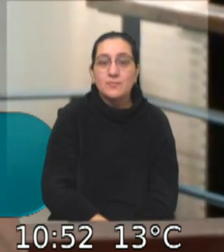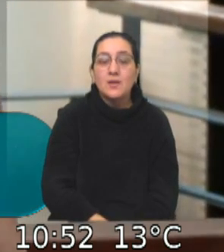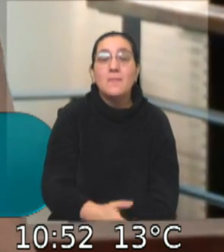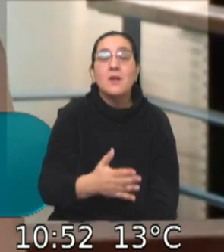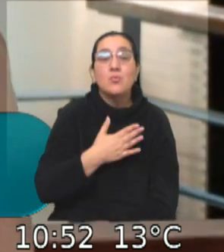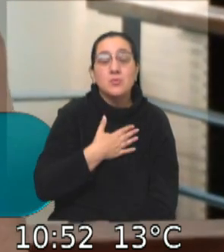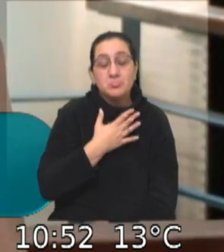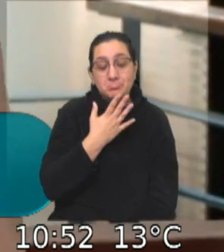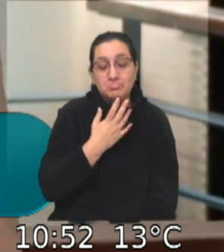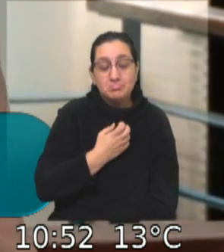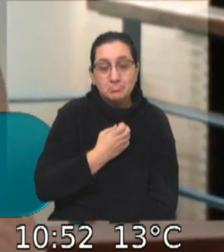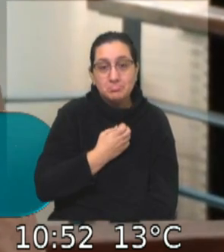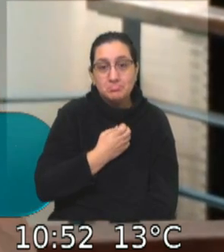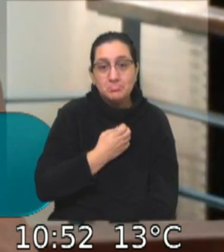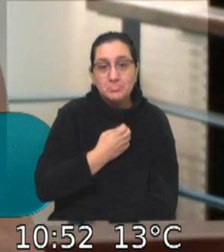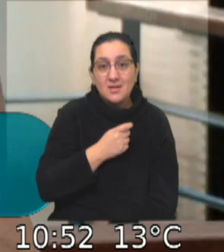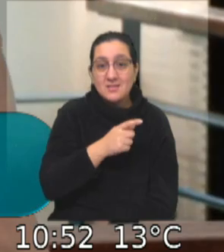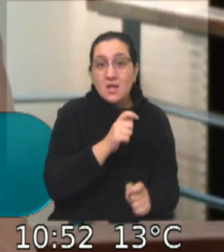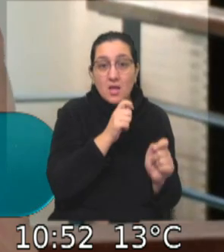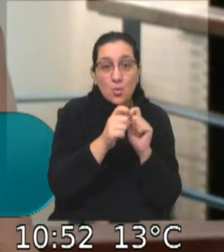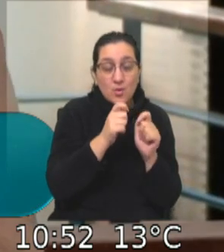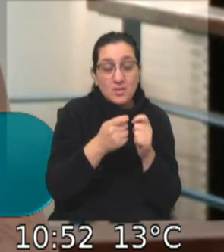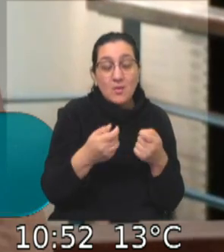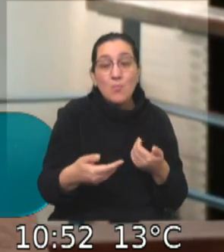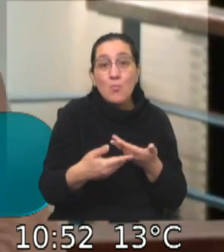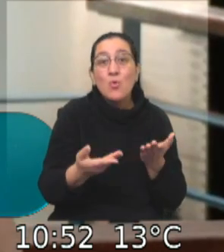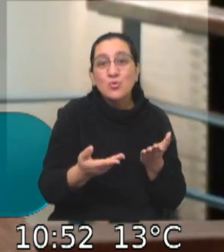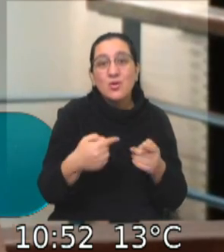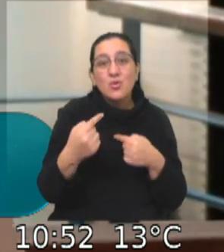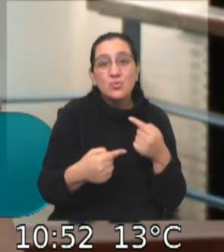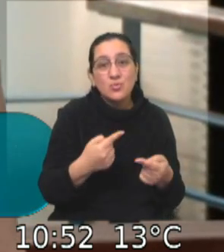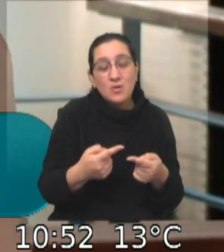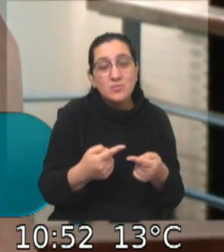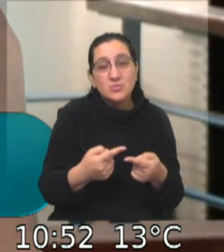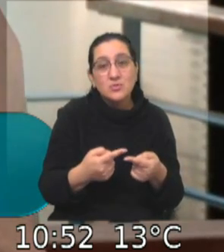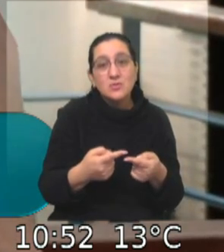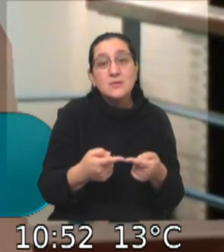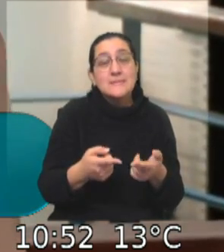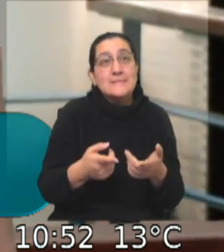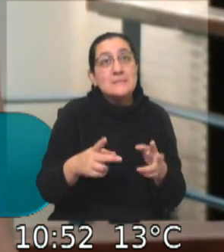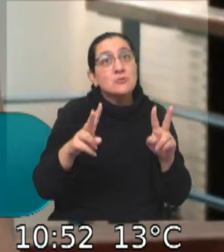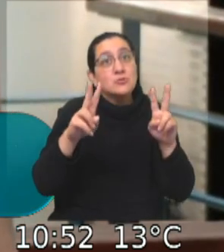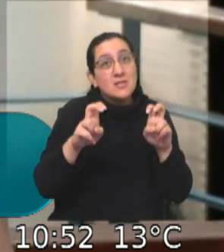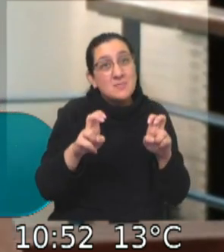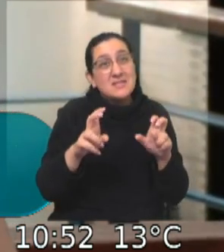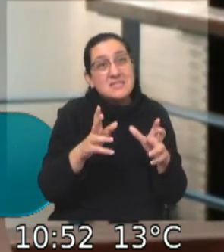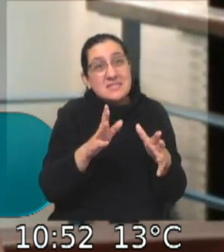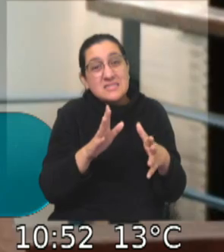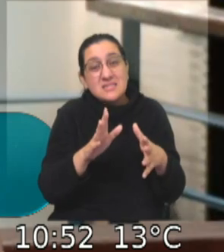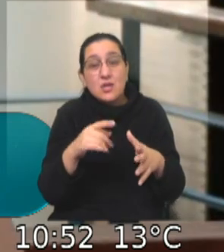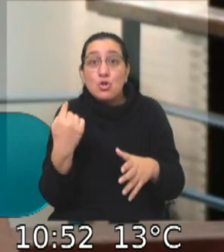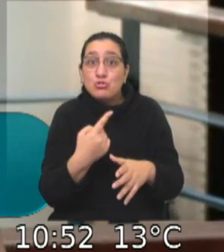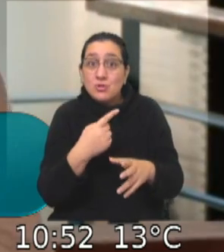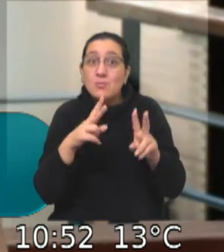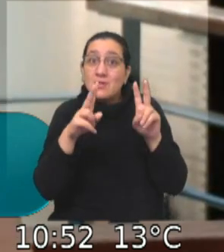nuestra tristeza, esa encuesta nos arrojó que seguimos con ciertos estigmas y ciertas cuestiones que nosotros que estamos